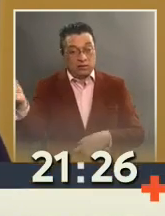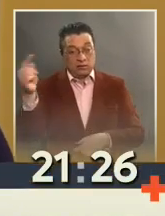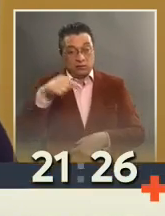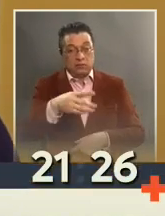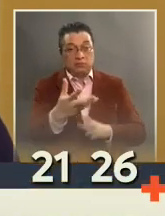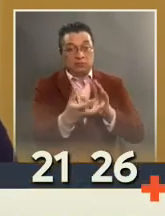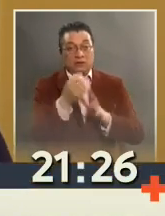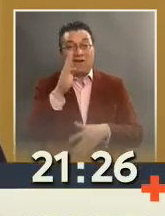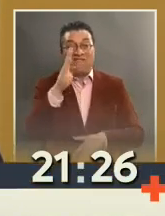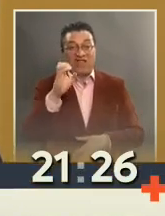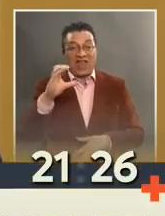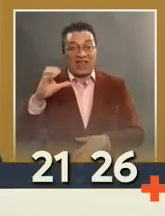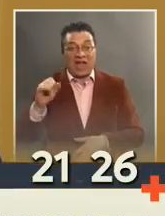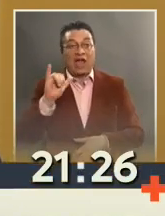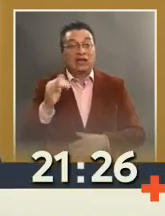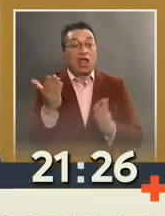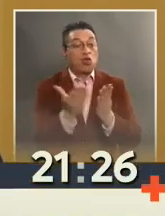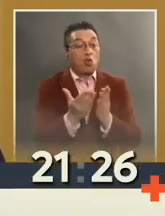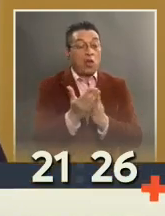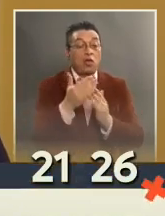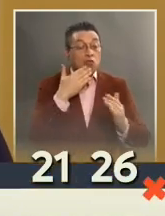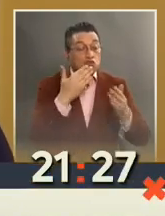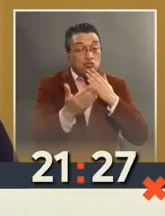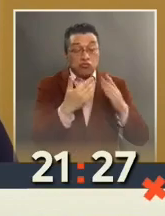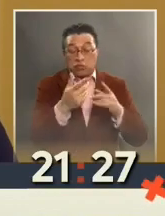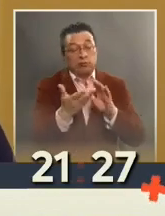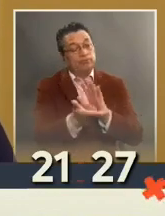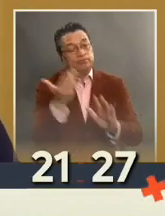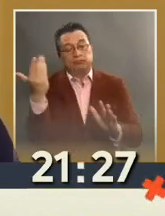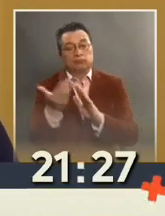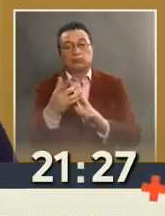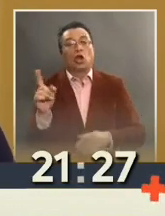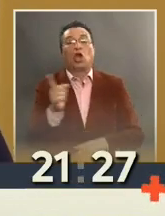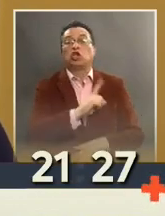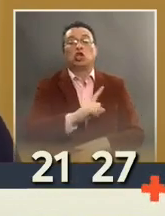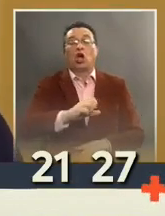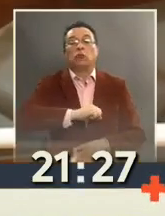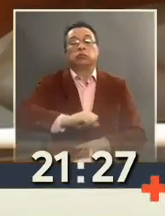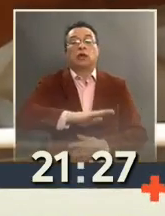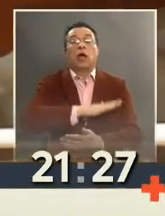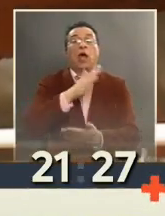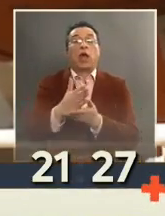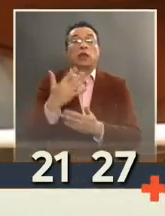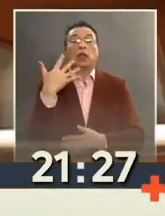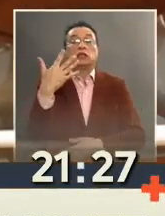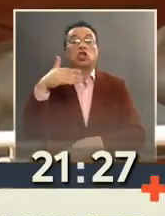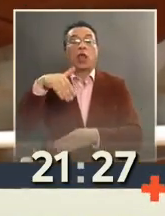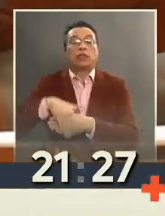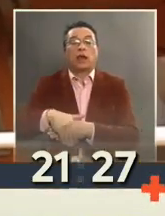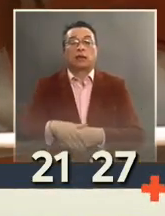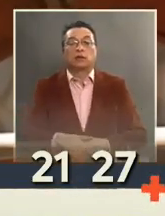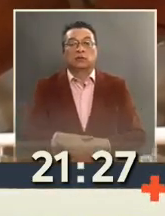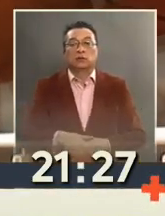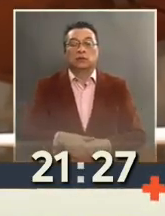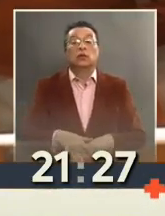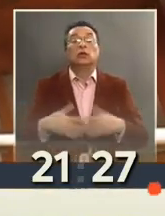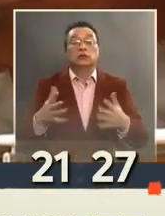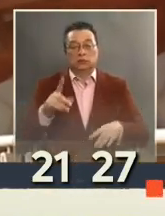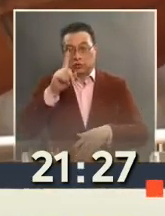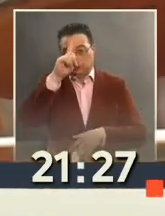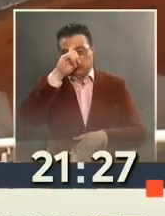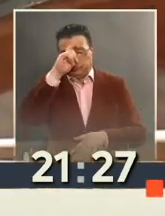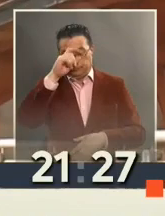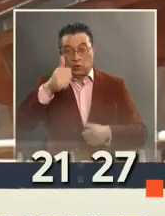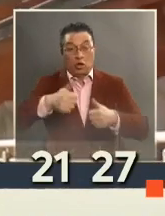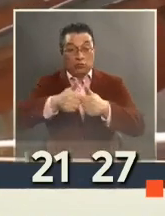becados deseados a alumnos contagiados de contacto estrecho no los dejó salir hasta las 5 de la tarde hoy las autoridades del hospital de puerto montt no